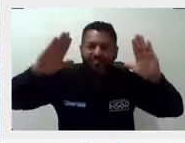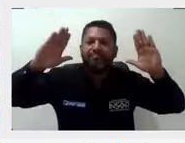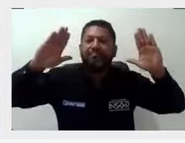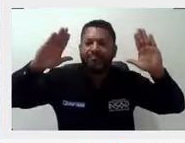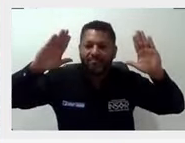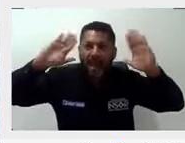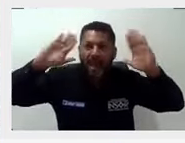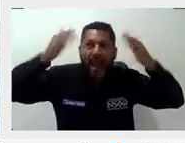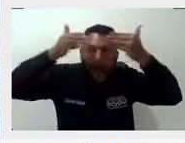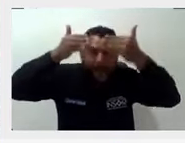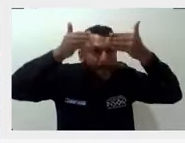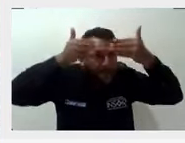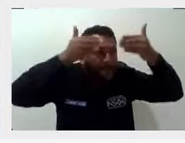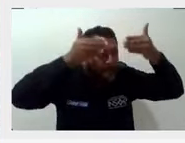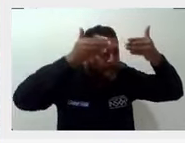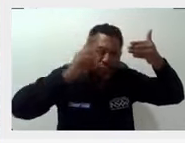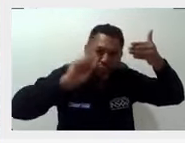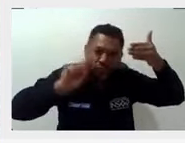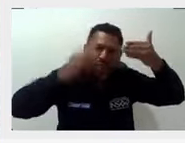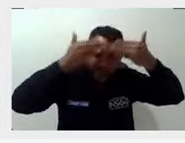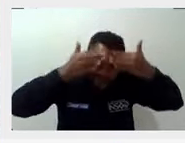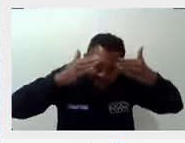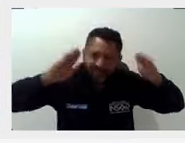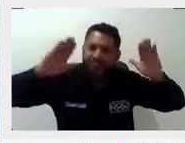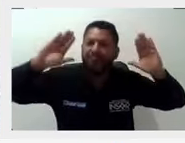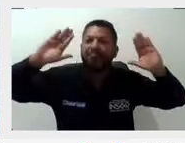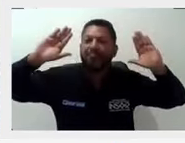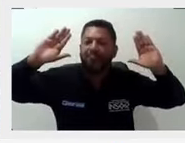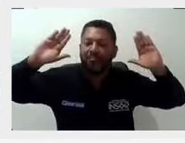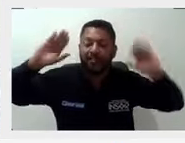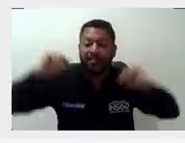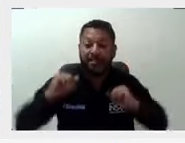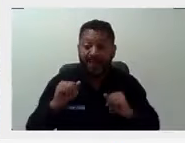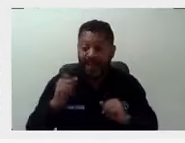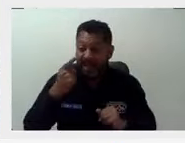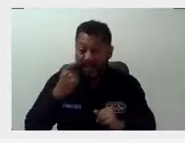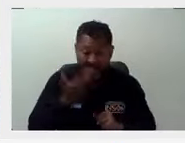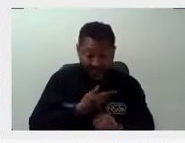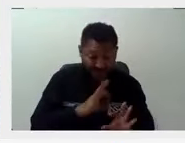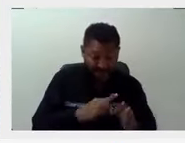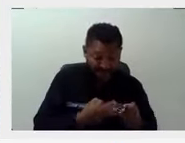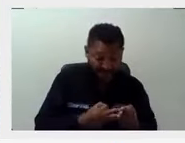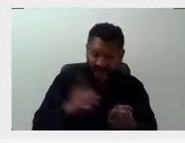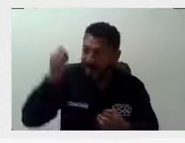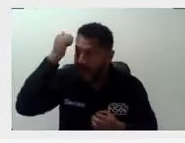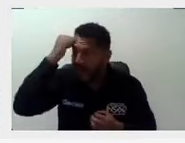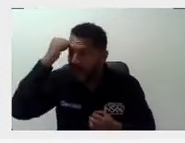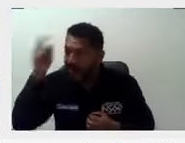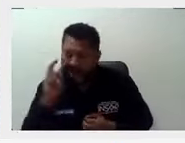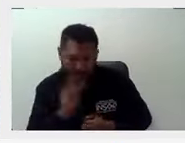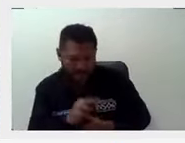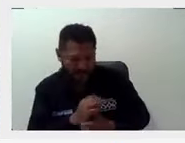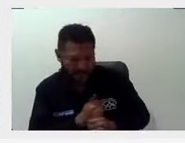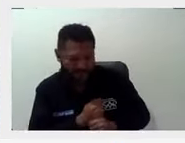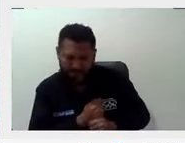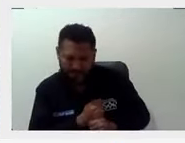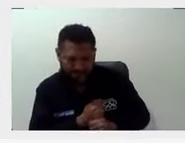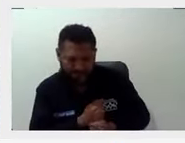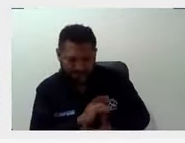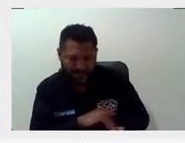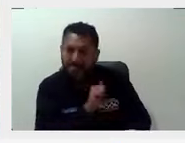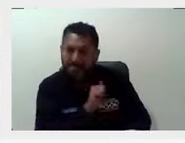estar con la mente abierta. Si como padres o como profesores hay cosas que no vemos en el potencial de los niños, dejemos que ellos nos lo